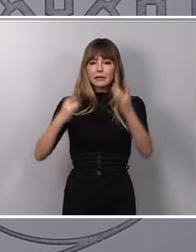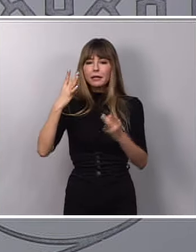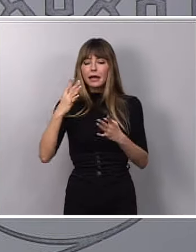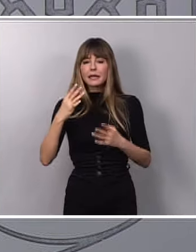la salud mental.